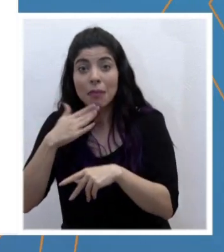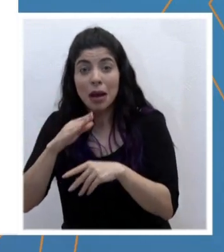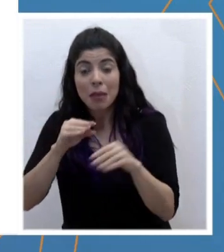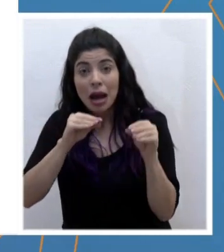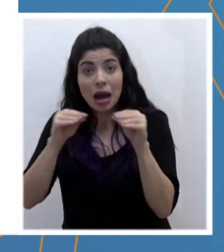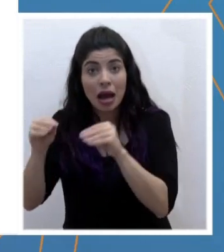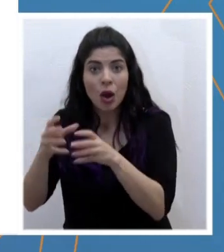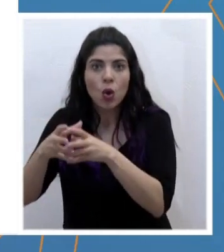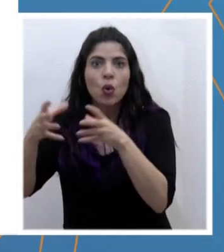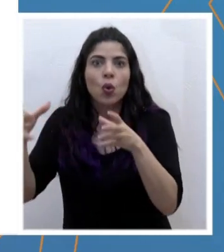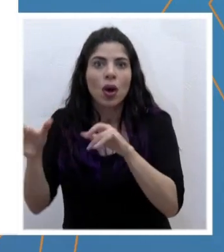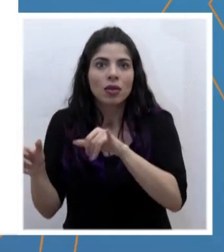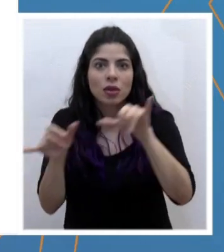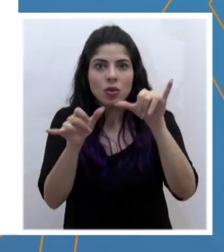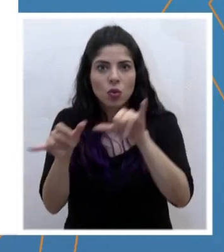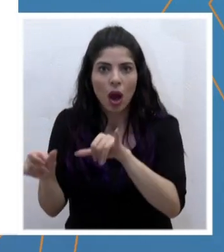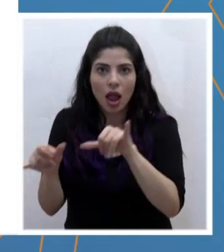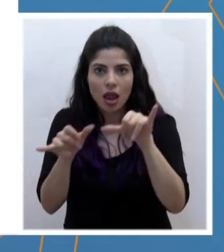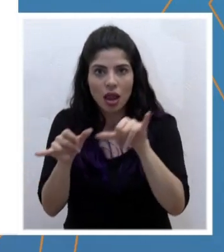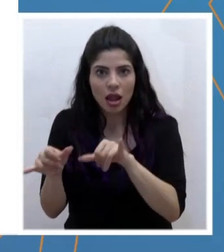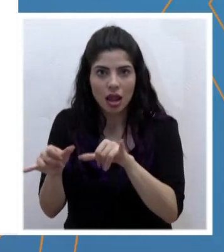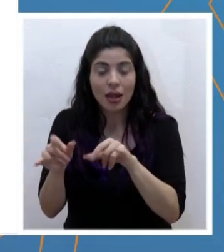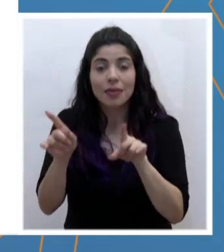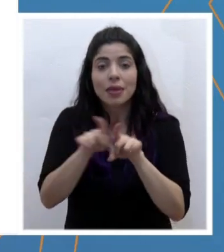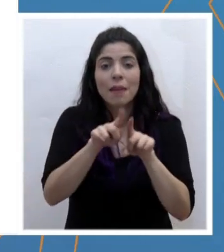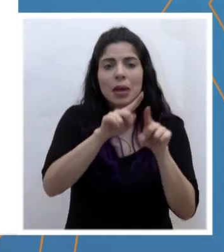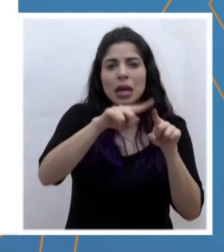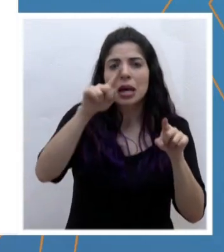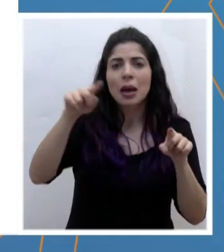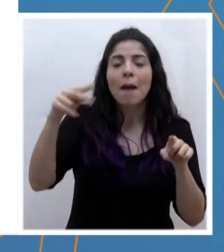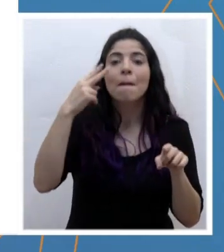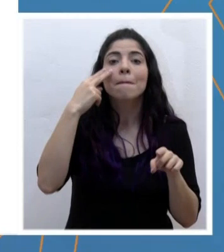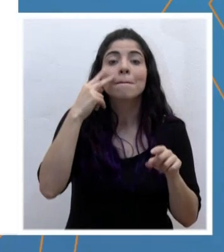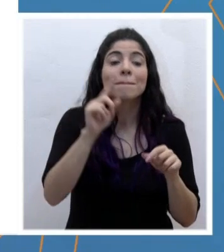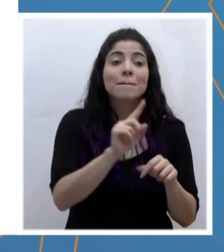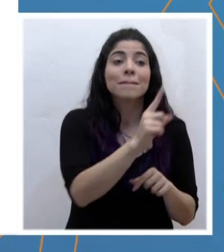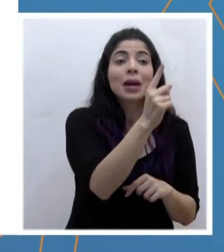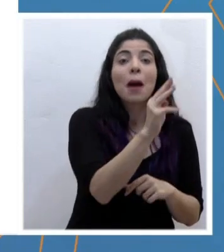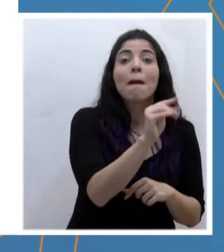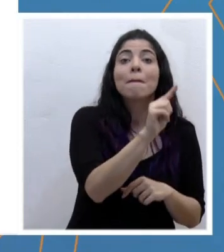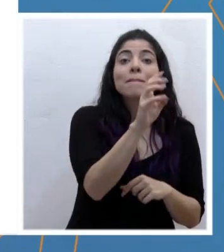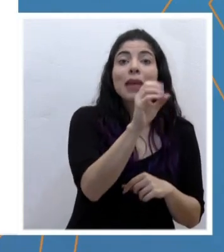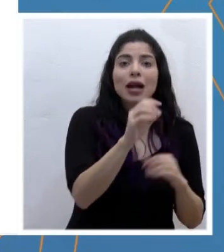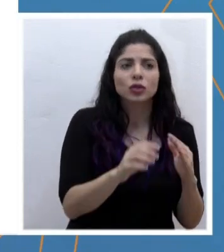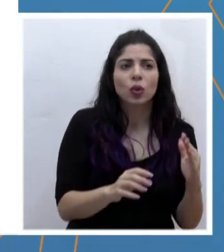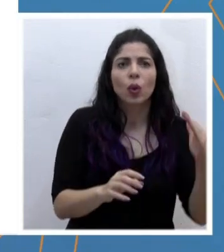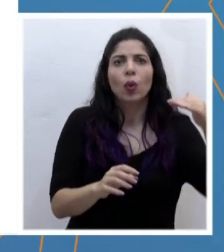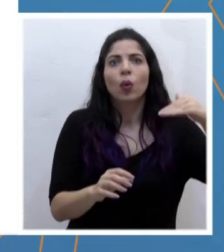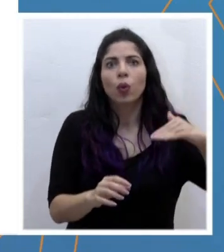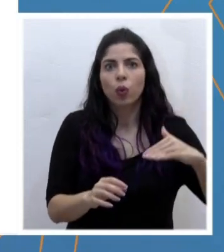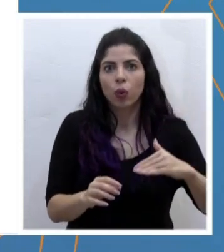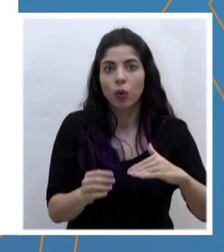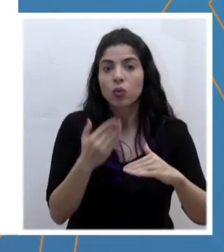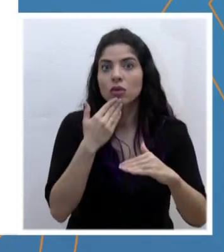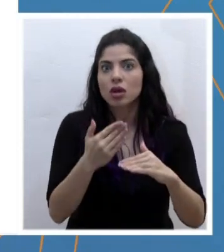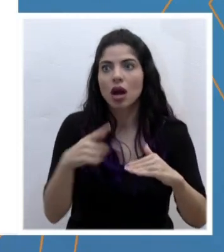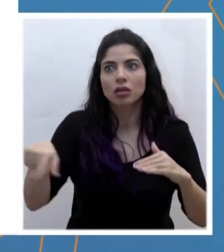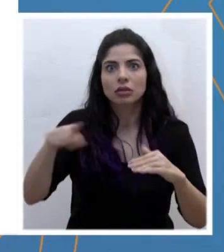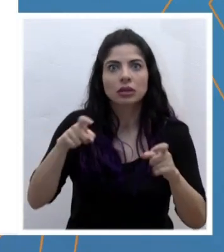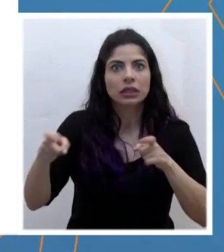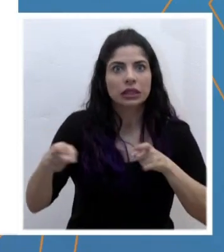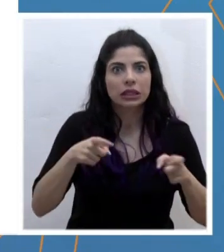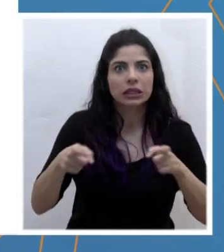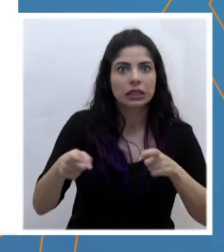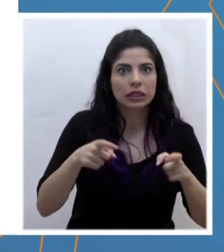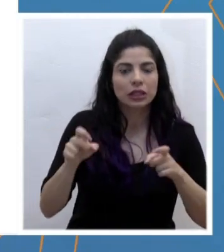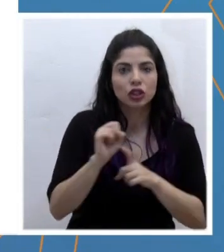enfermas. Además, en esta gráfica podemos evidenciar cómo la primera ola en marzo fue aplanada gracias a las medidas que se tomaron en